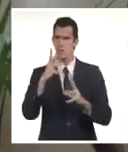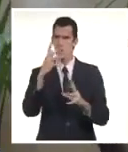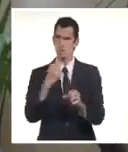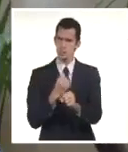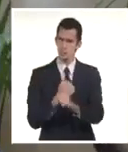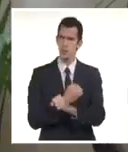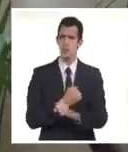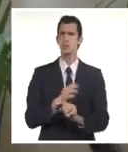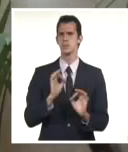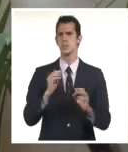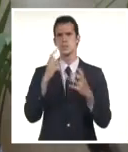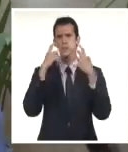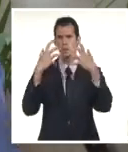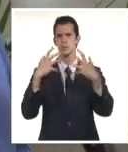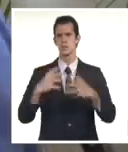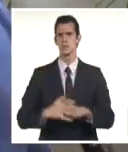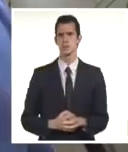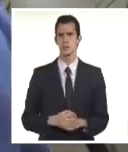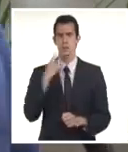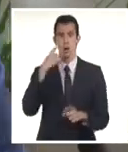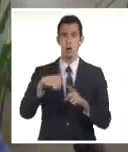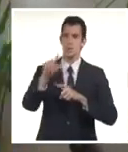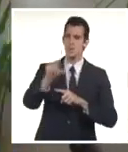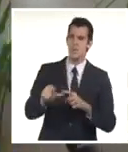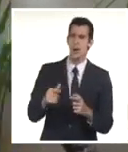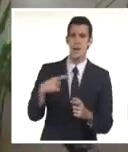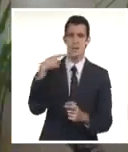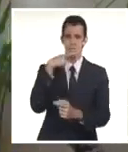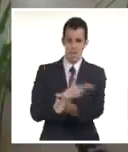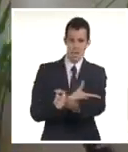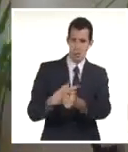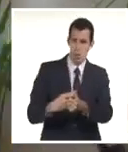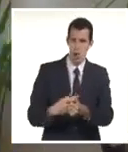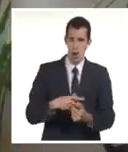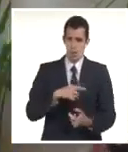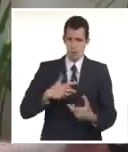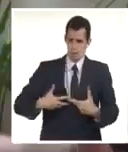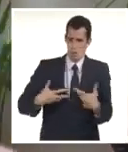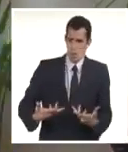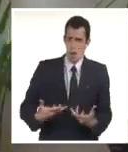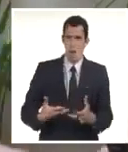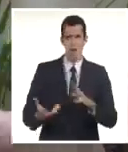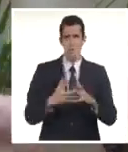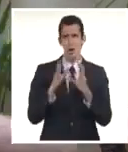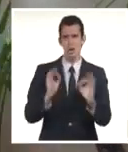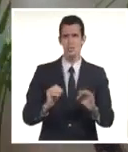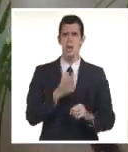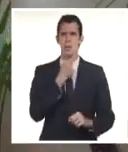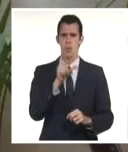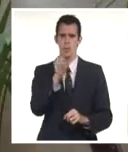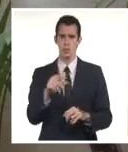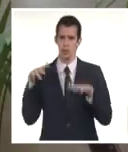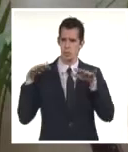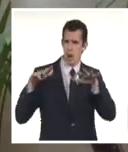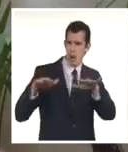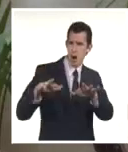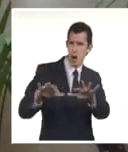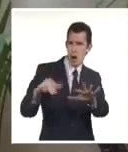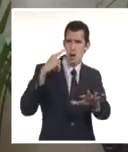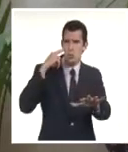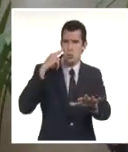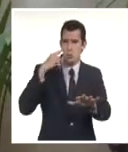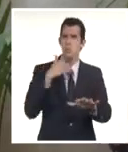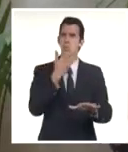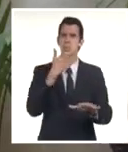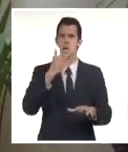instituciones para atender de inmediato, la solidaridad que ha primado, la población que llegó al lugar acató las indicaciones